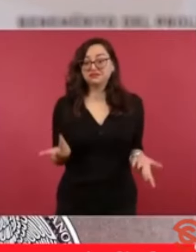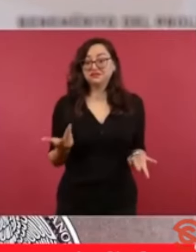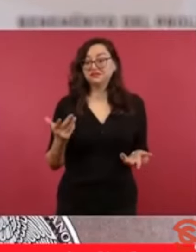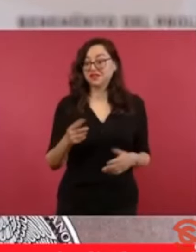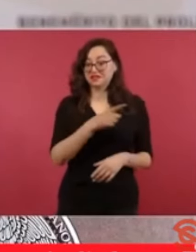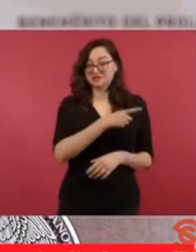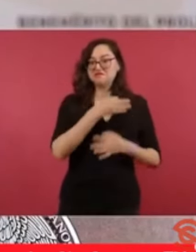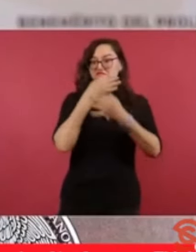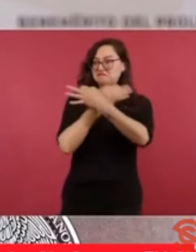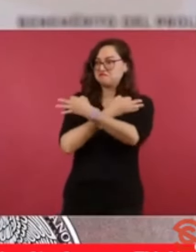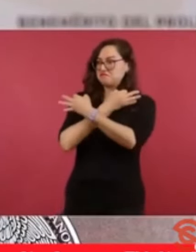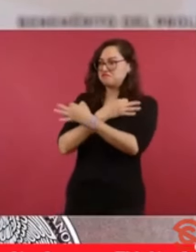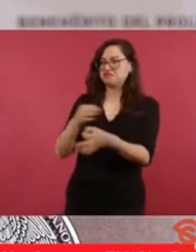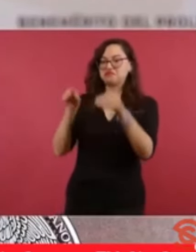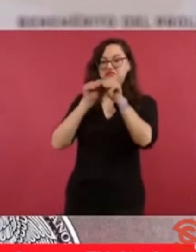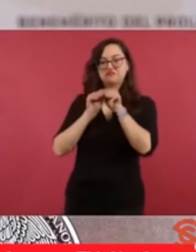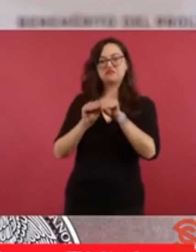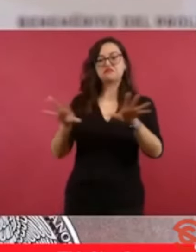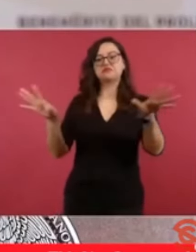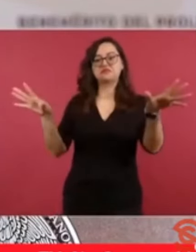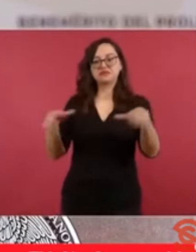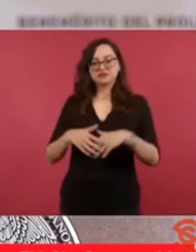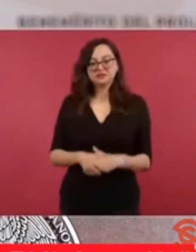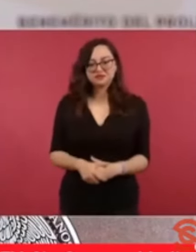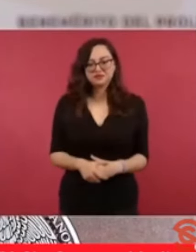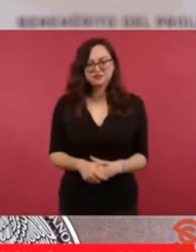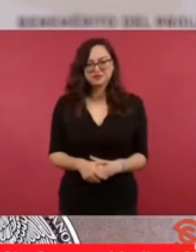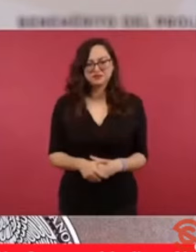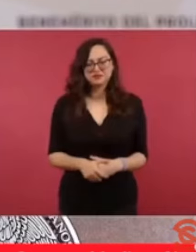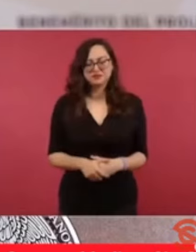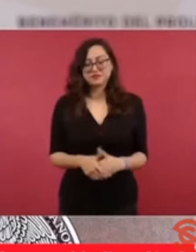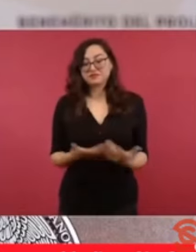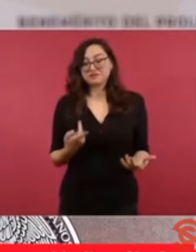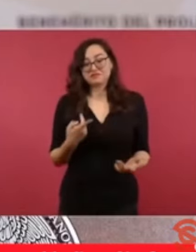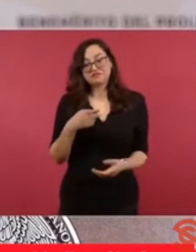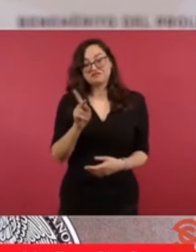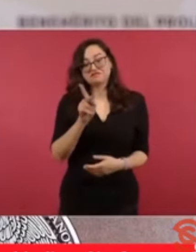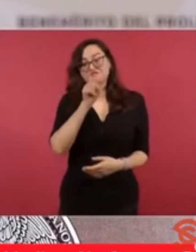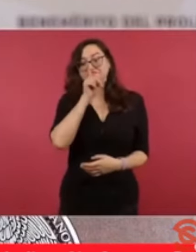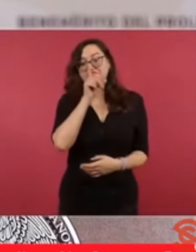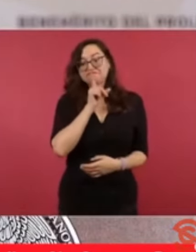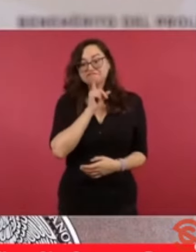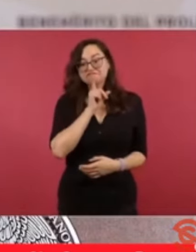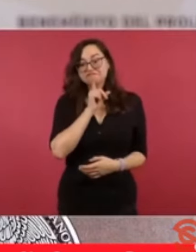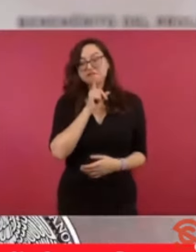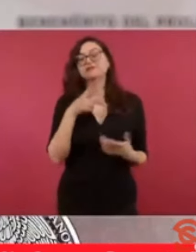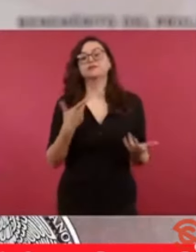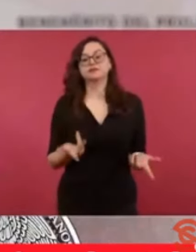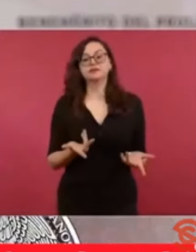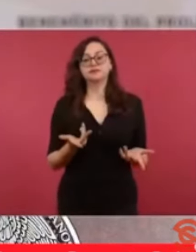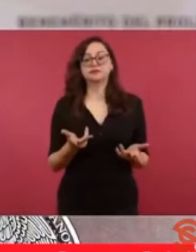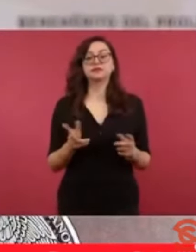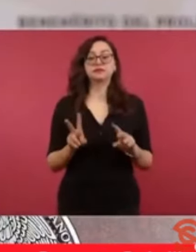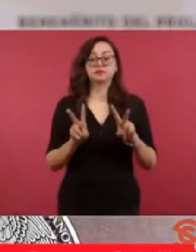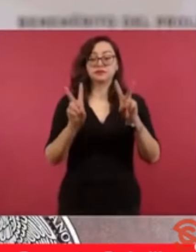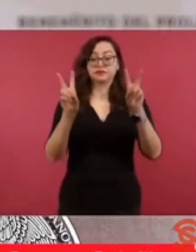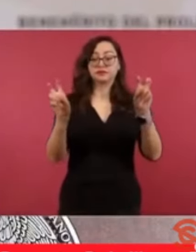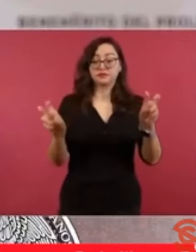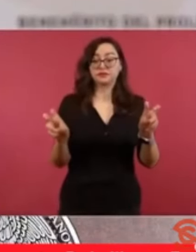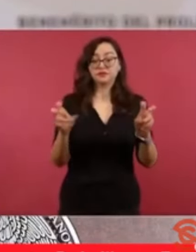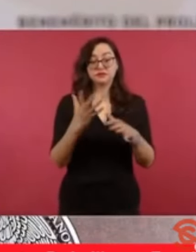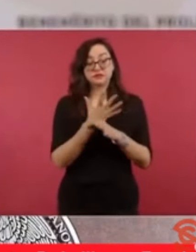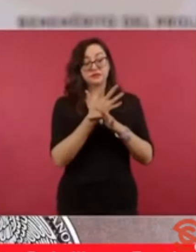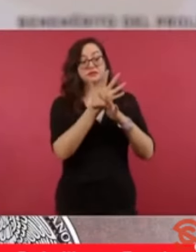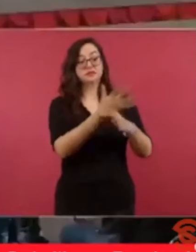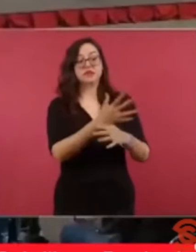operar en el Aeropuerto Internacional Felipe Ángeles, pero fue falso. La cabeza del diario señala, fracaso